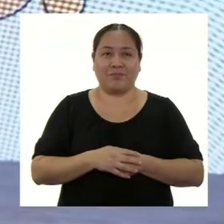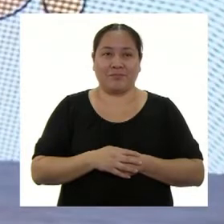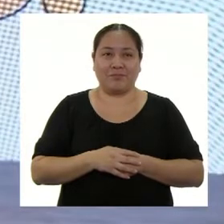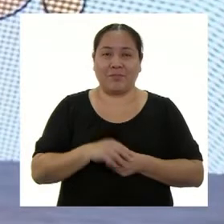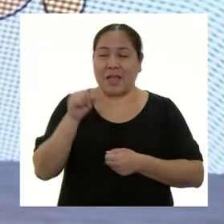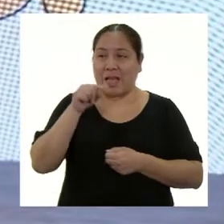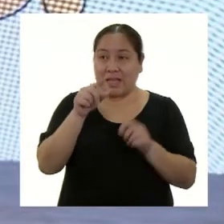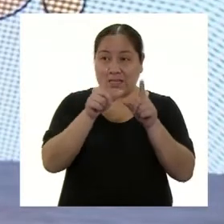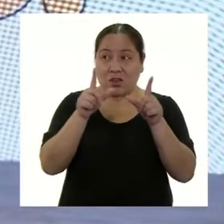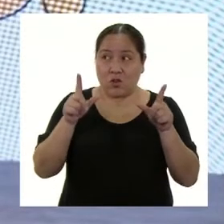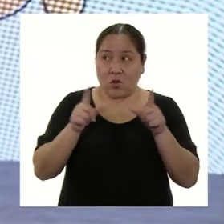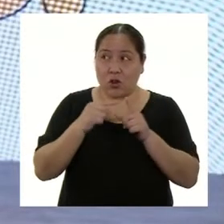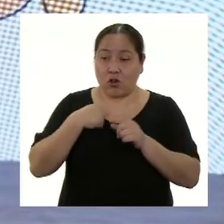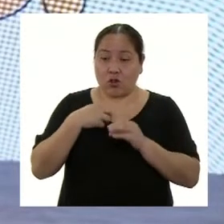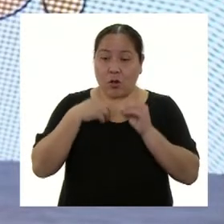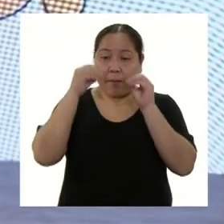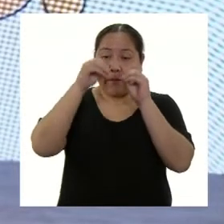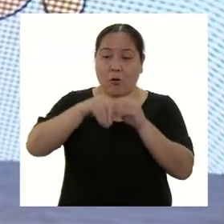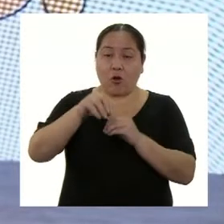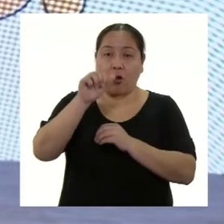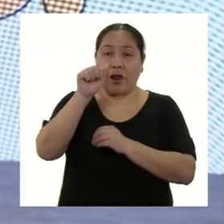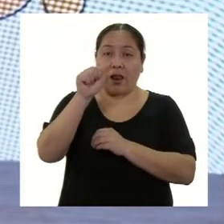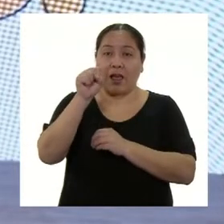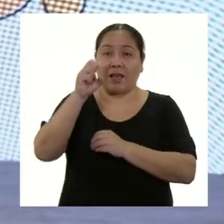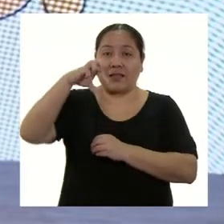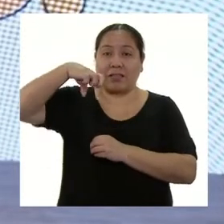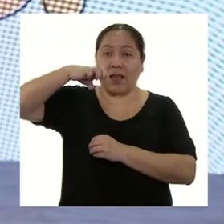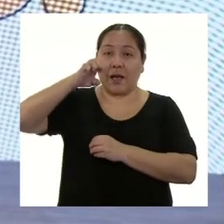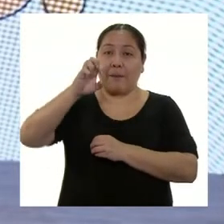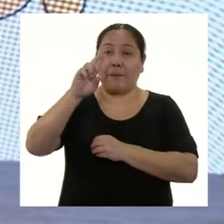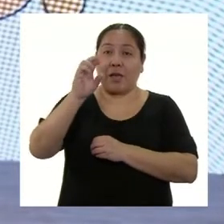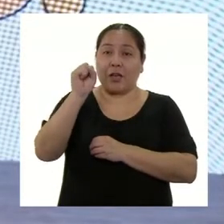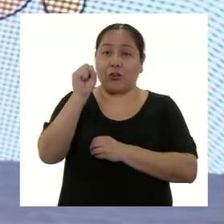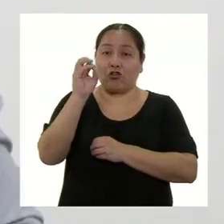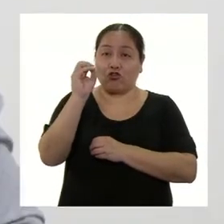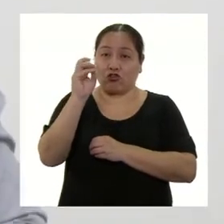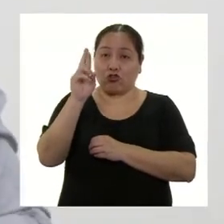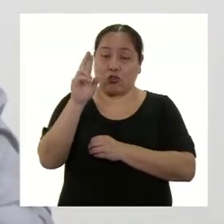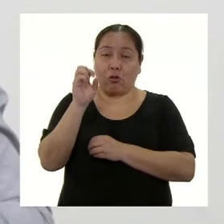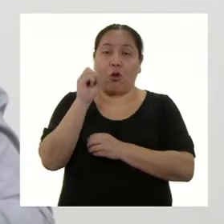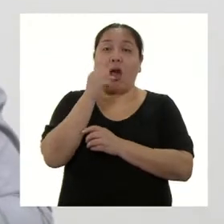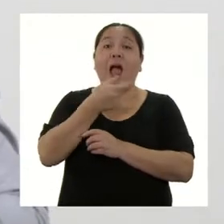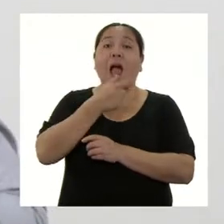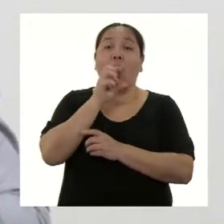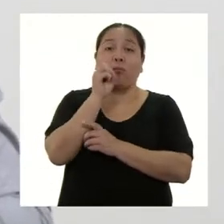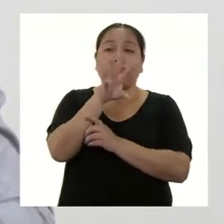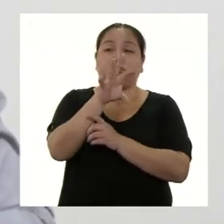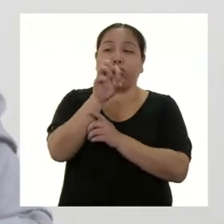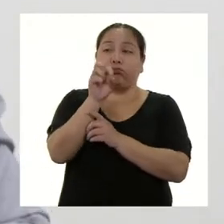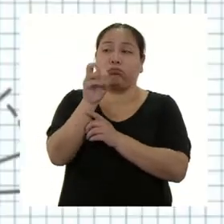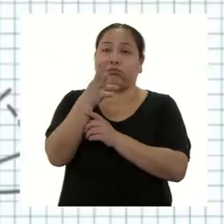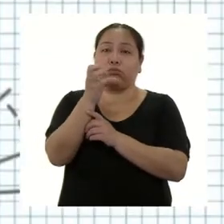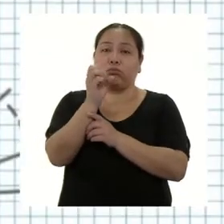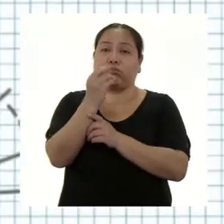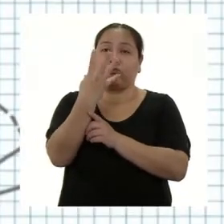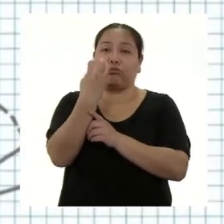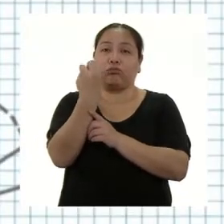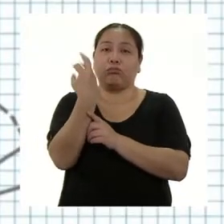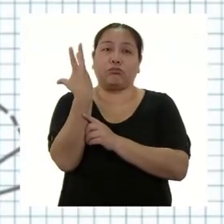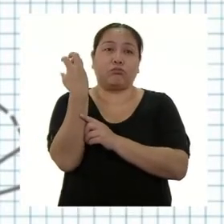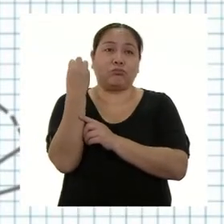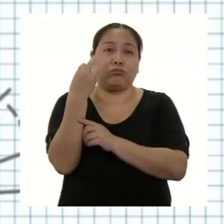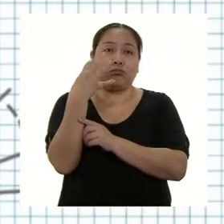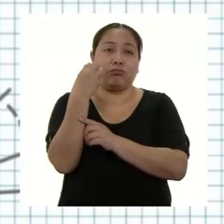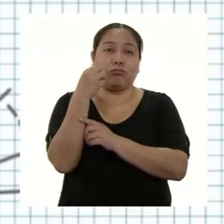entonces el lugar donde colocaré el aspersor deberá ser el baricentro del triángulo. Justo en ese punto.